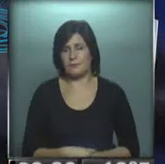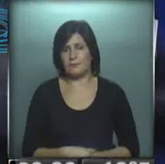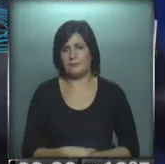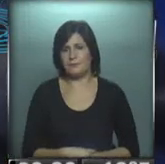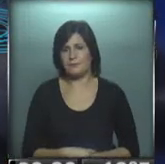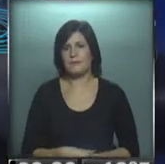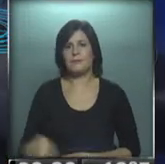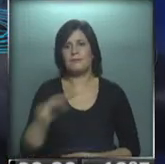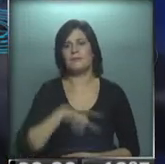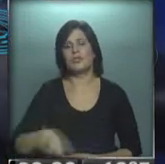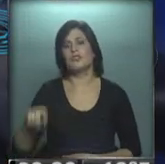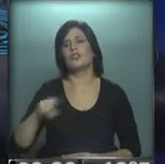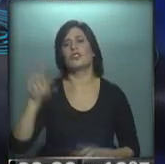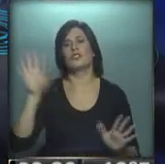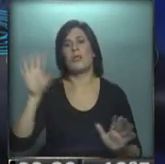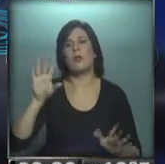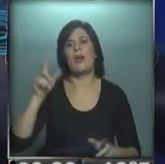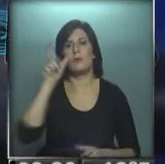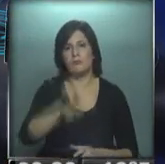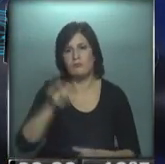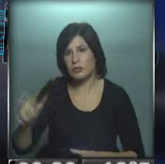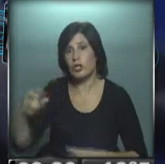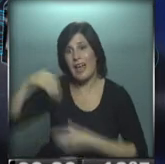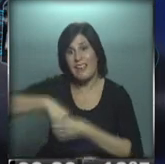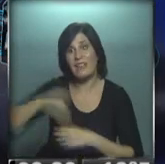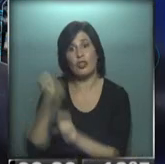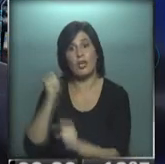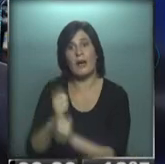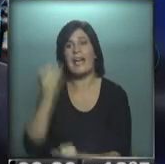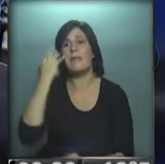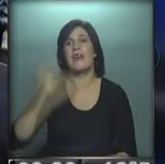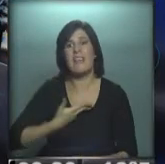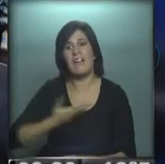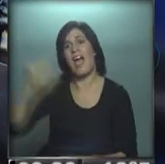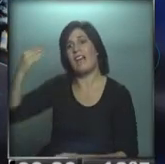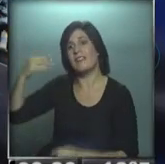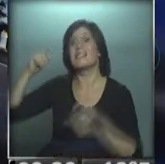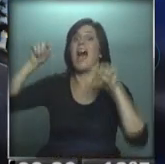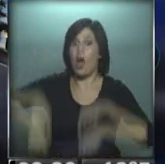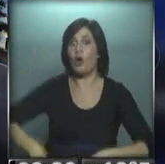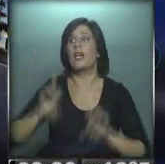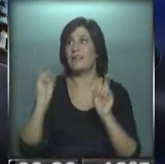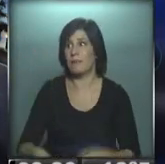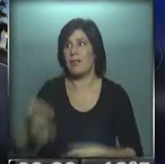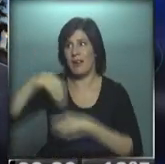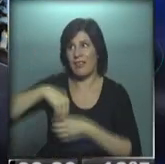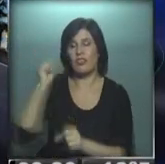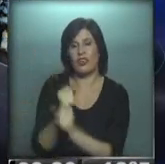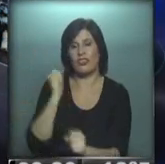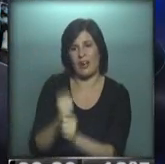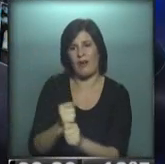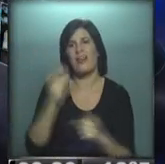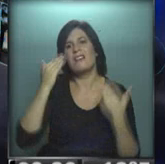Y saludamos a todos los amigos, aquellos que han formado parte de YPF y aquellos que son parte de la actual compañía y que bregan por este camino a la